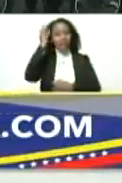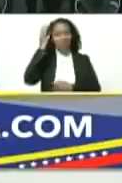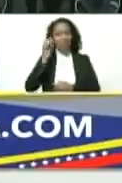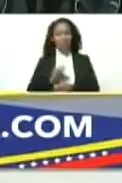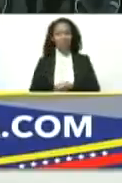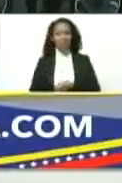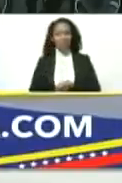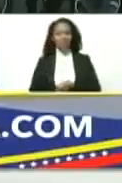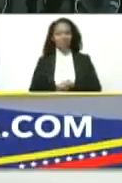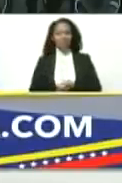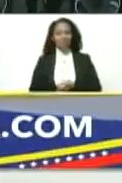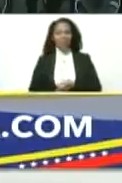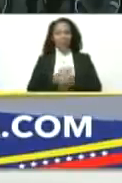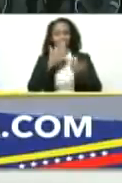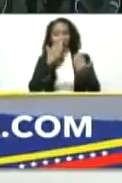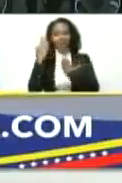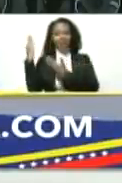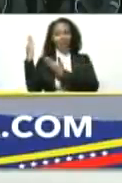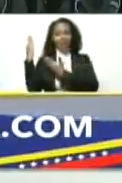adelante.